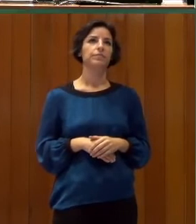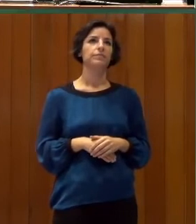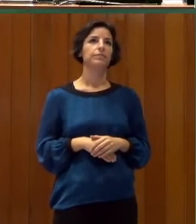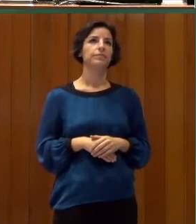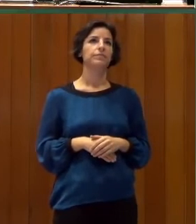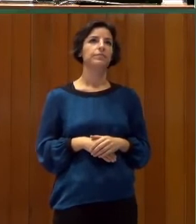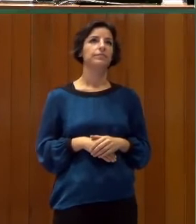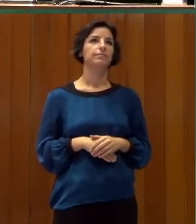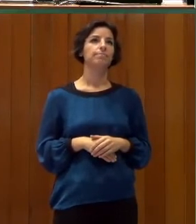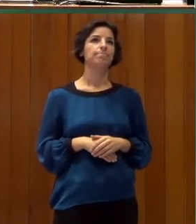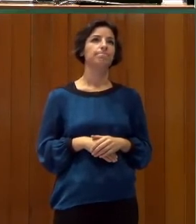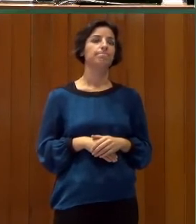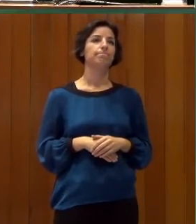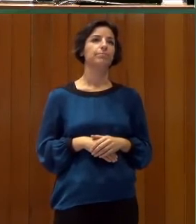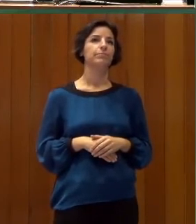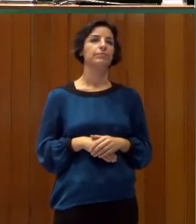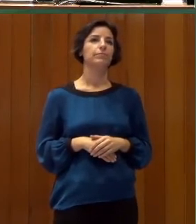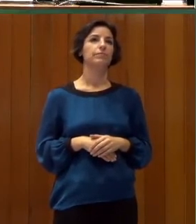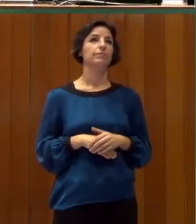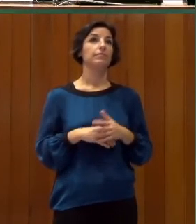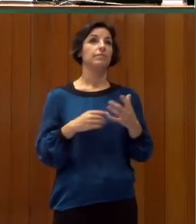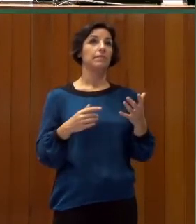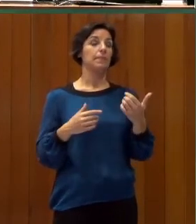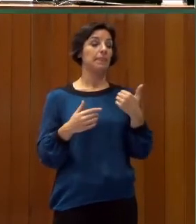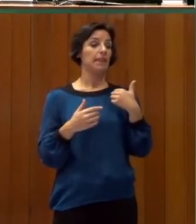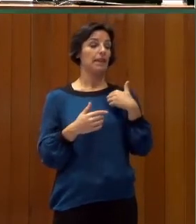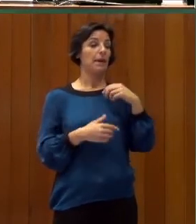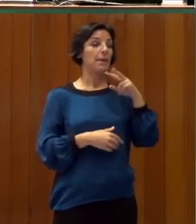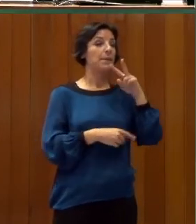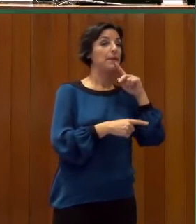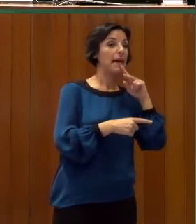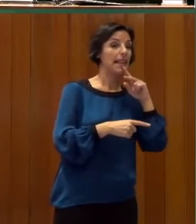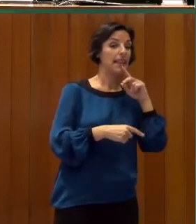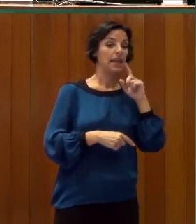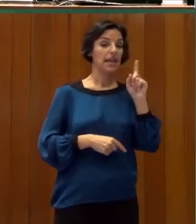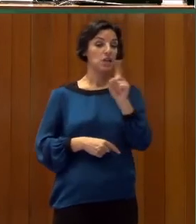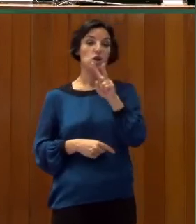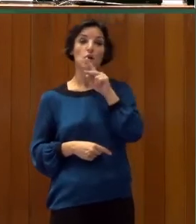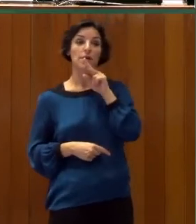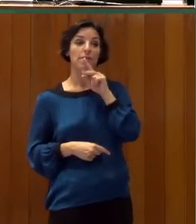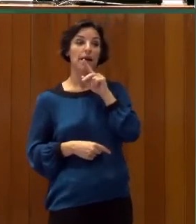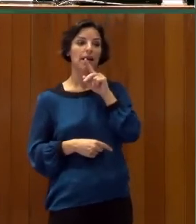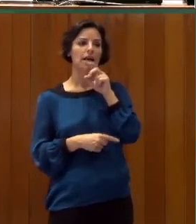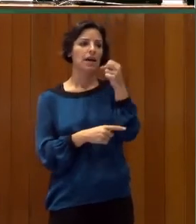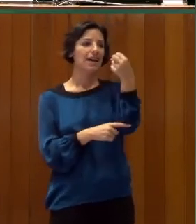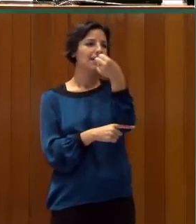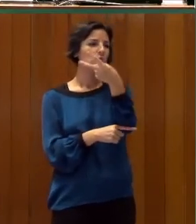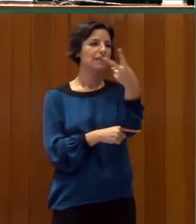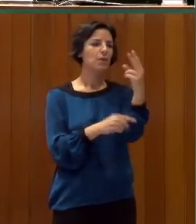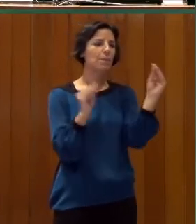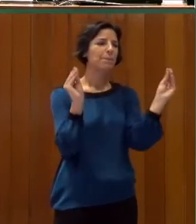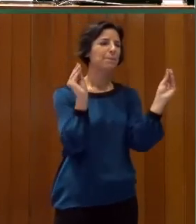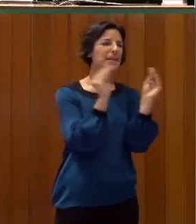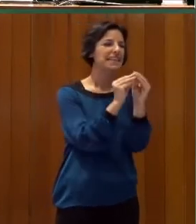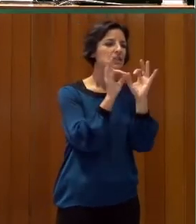Respecto a la discusión, observamos que en el Stroop verbal y en el Stroop no verbal se obtienen los mismos resultados que en los